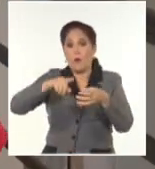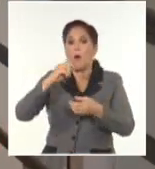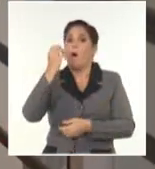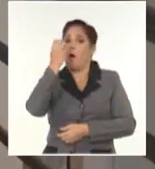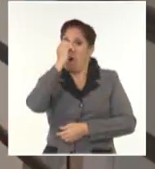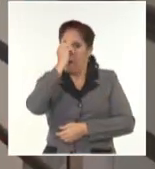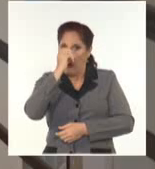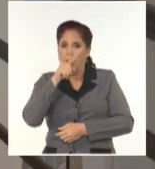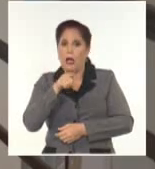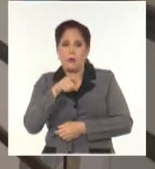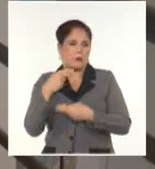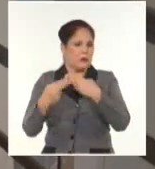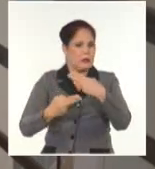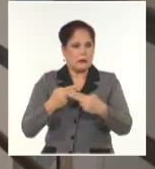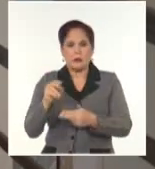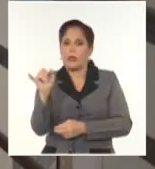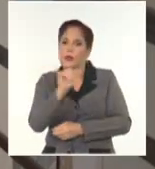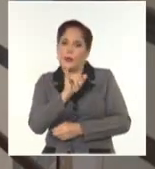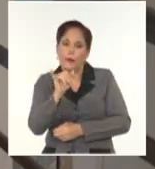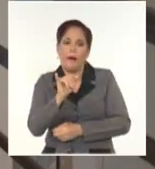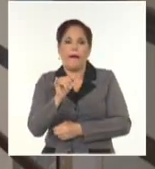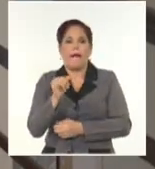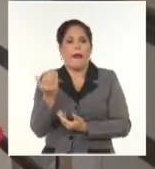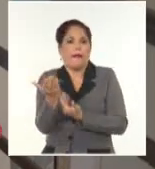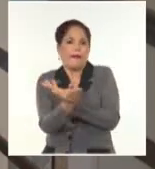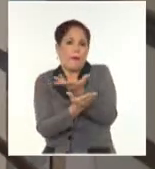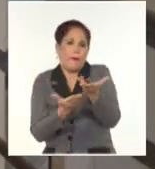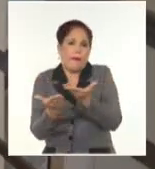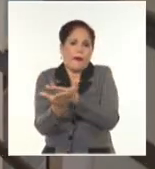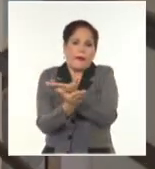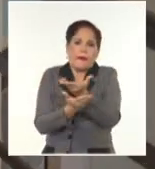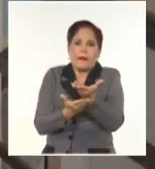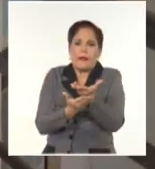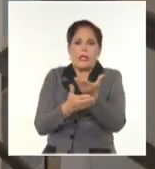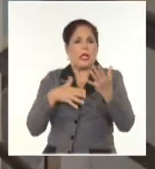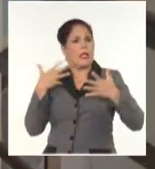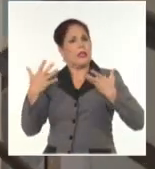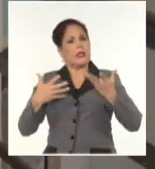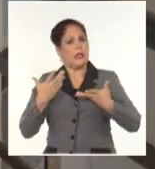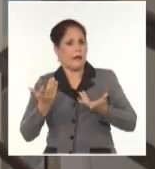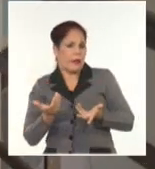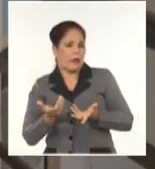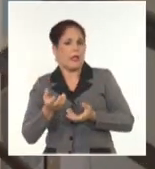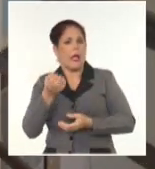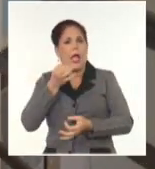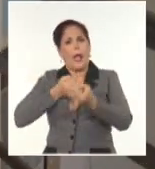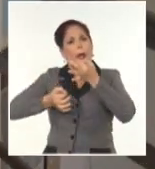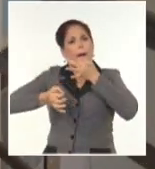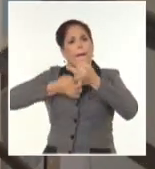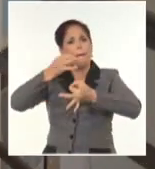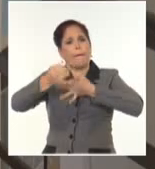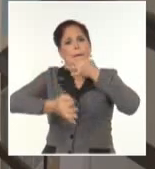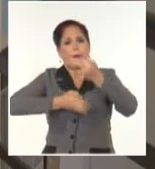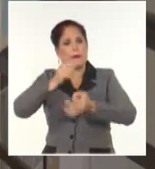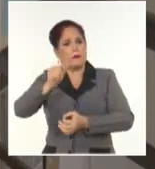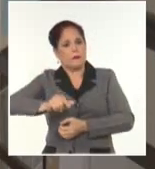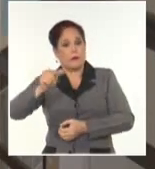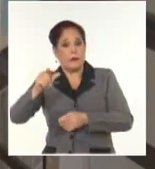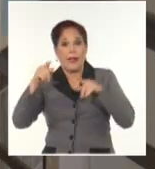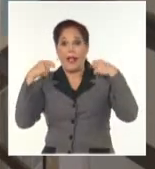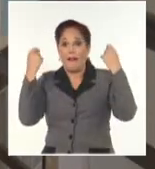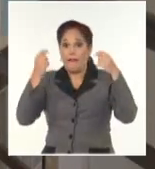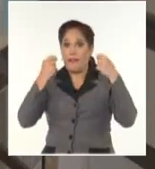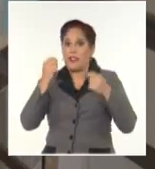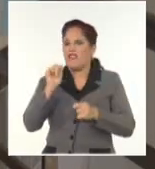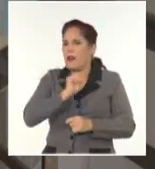se encargaban también de formar parte de sus grandes espectáculos, o sea que el festival busca